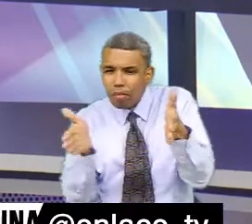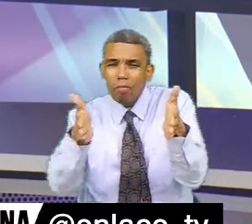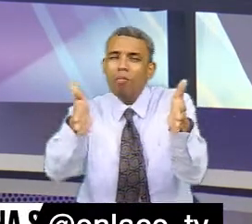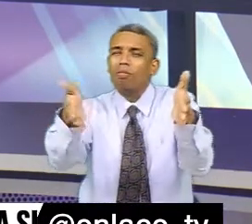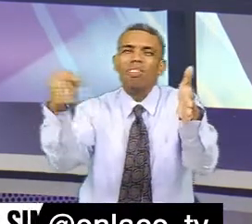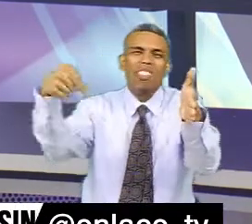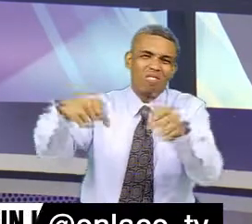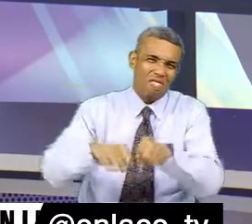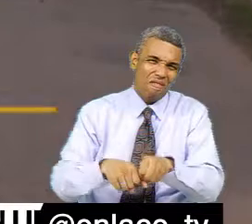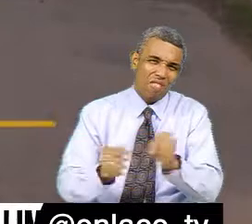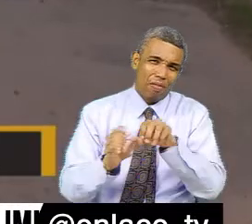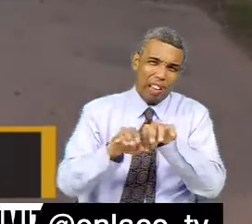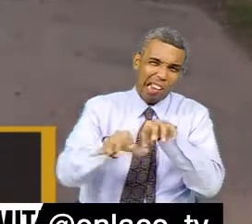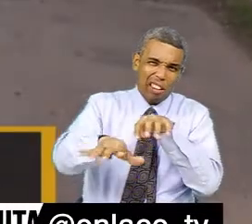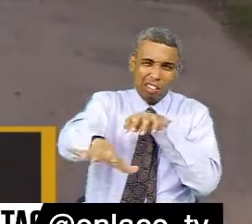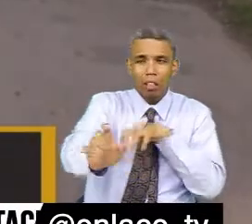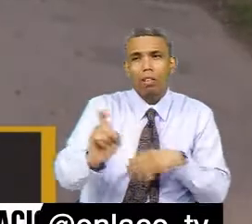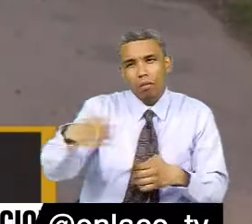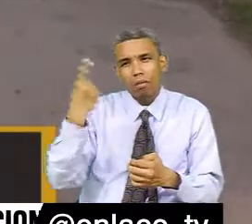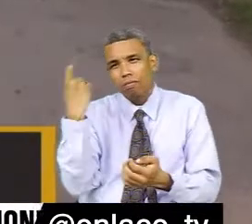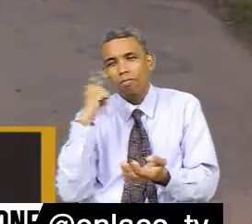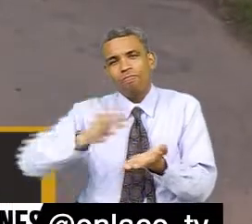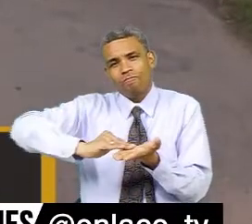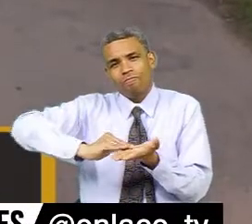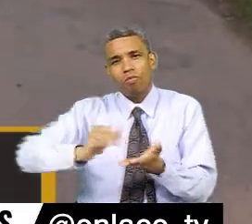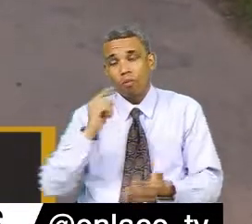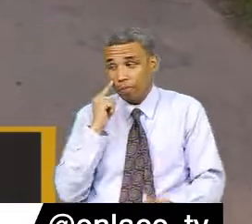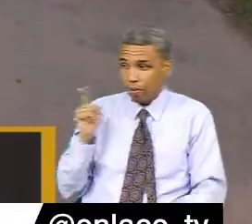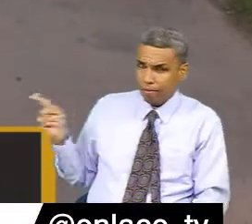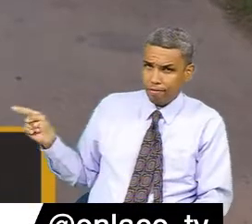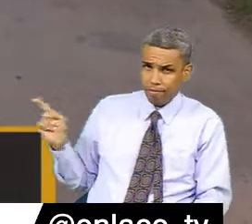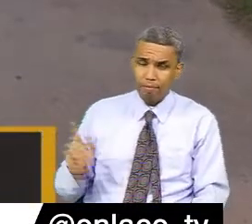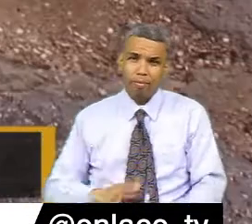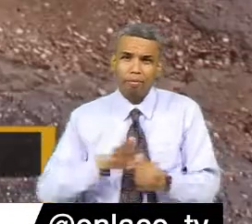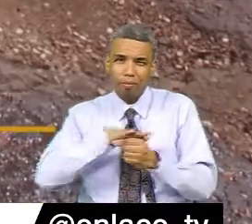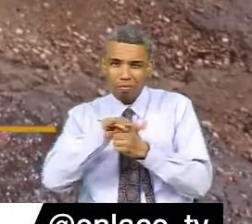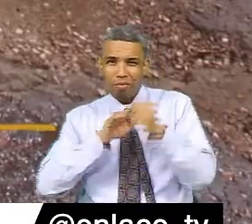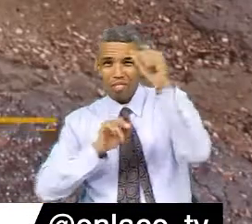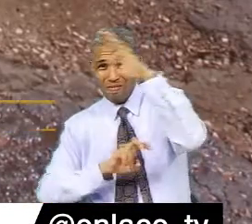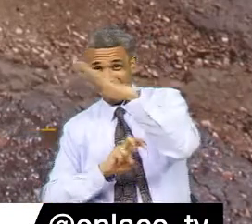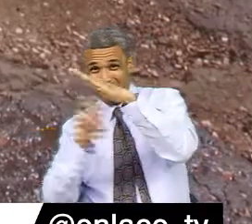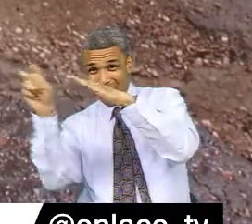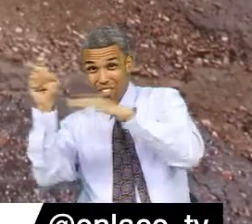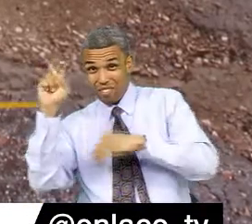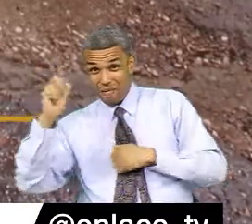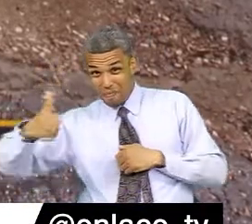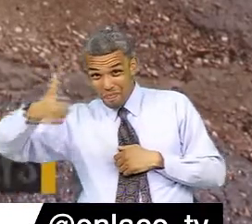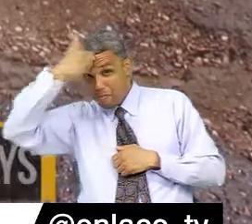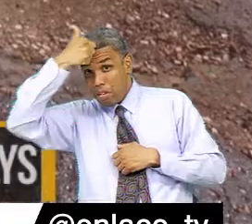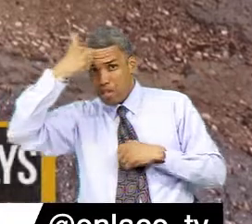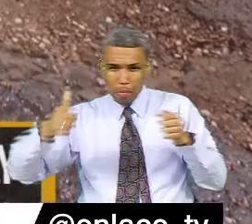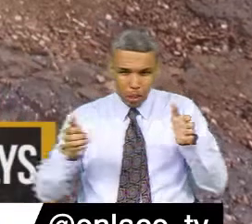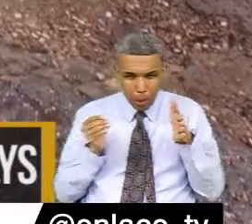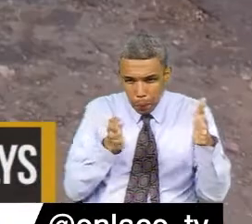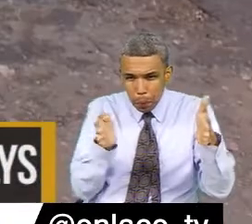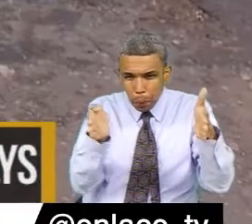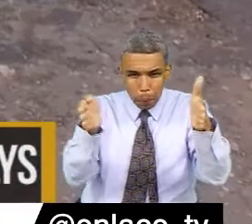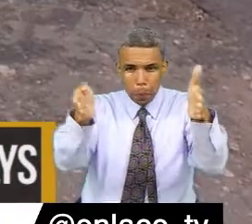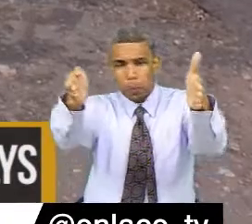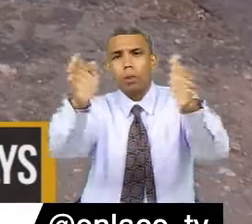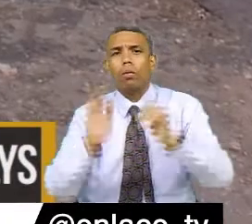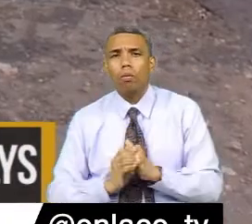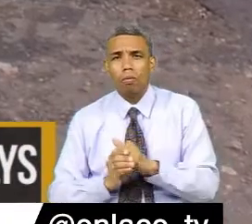pronunciado. Este es el estado en el que se encuentra la vía principal del barrio Villarelis. La comunidad le aseguró a Enlace Noticias que llevan varios